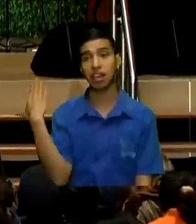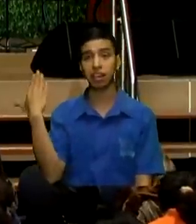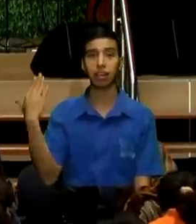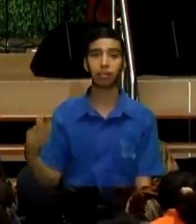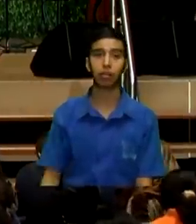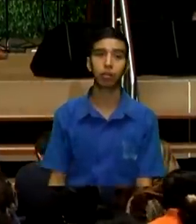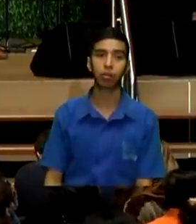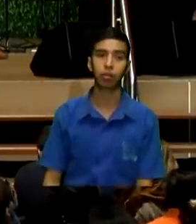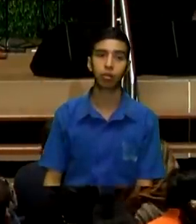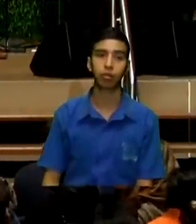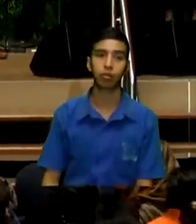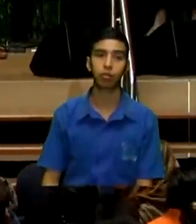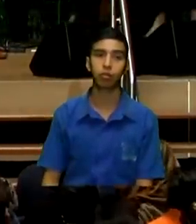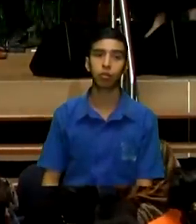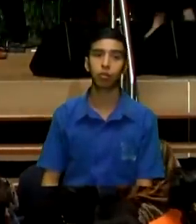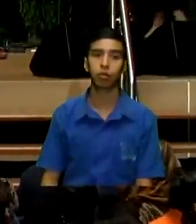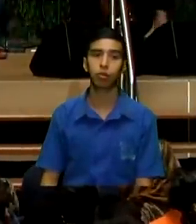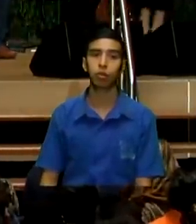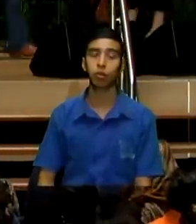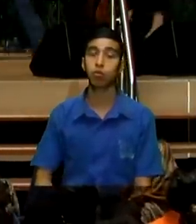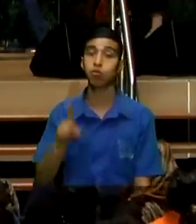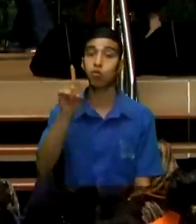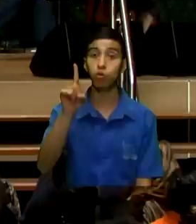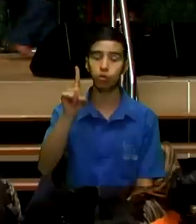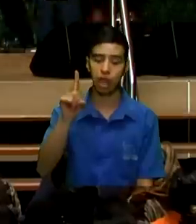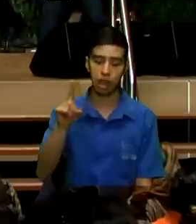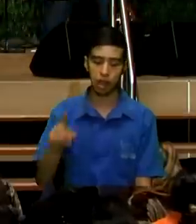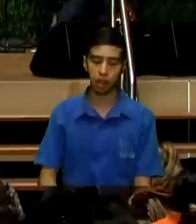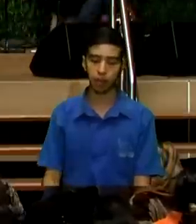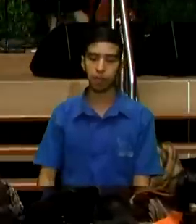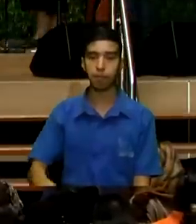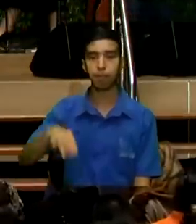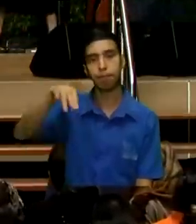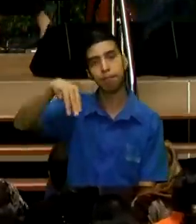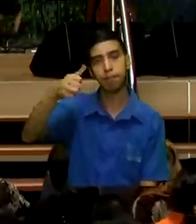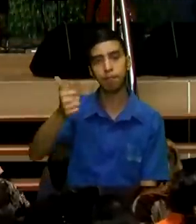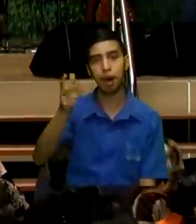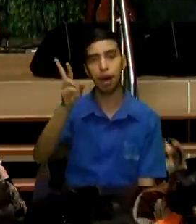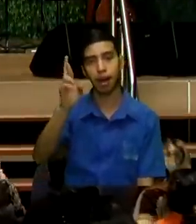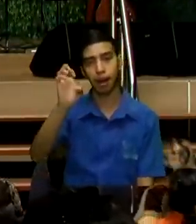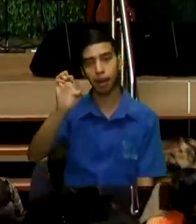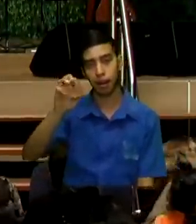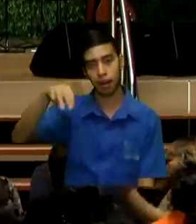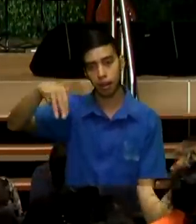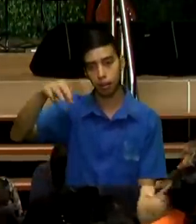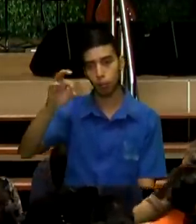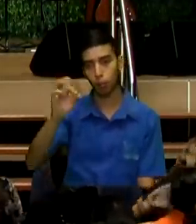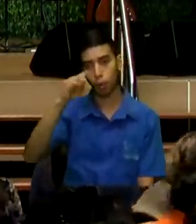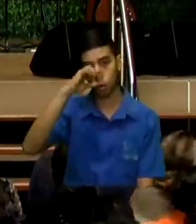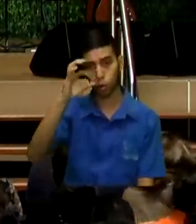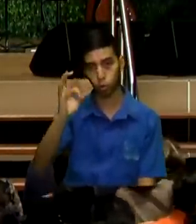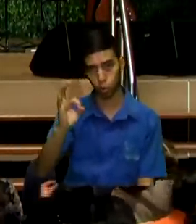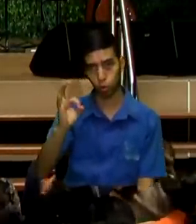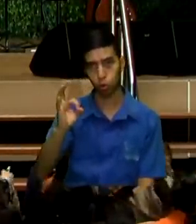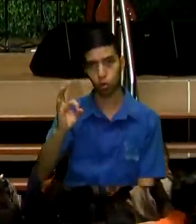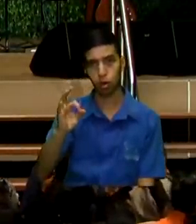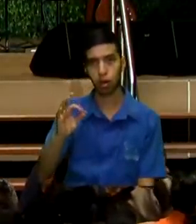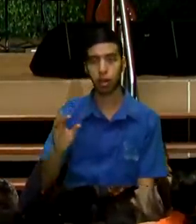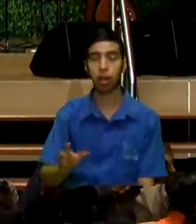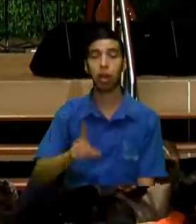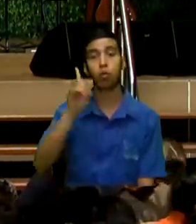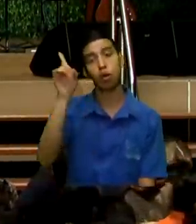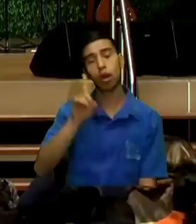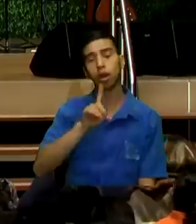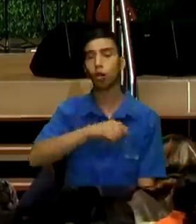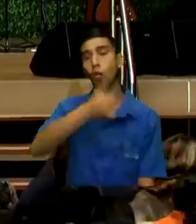Ayer hubo otro maremoto en Indonesia, bien fuerte, terremotos en diferentes lugares se